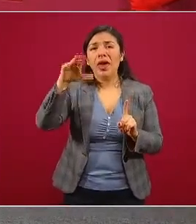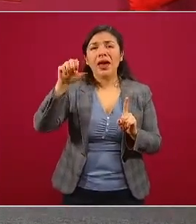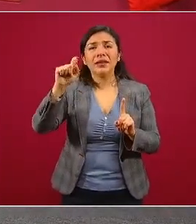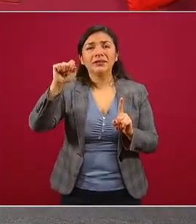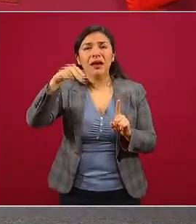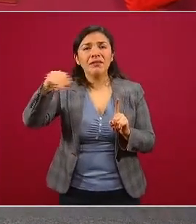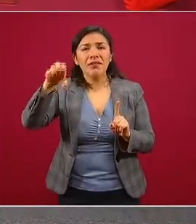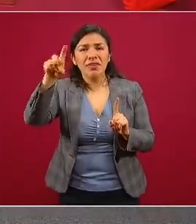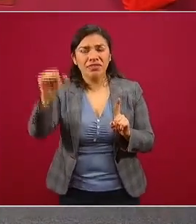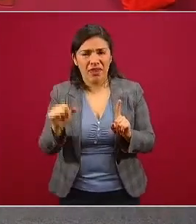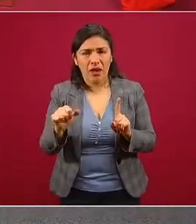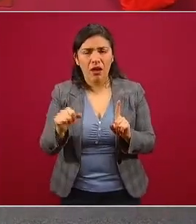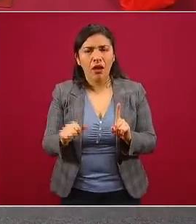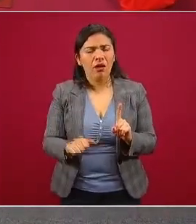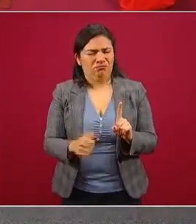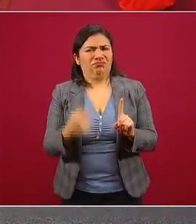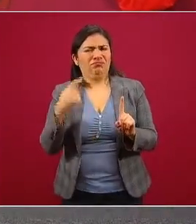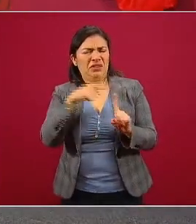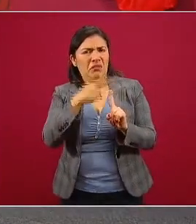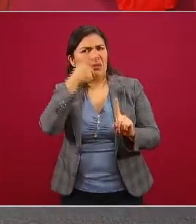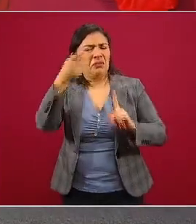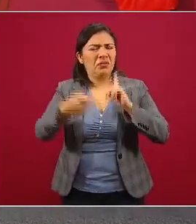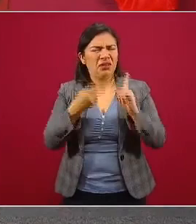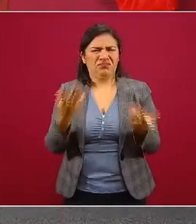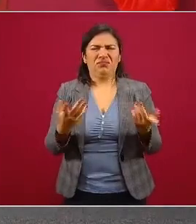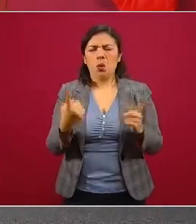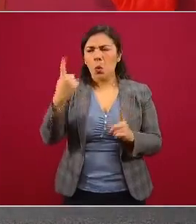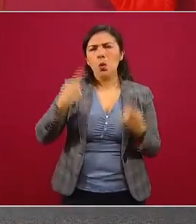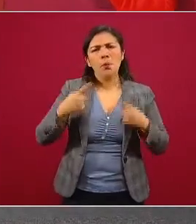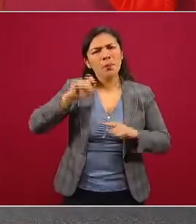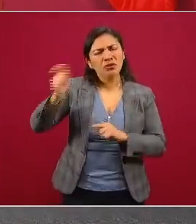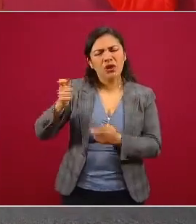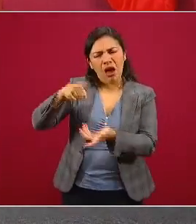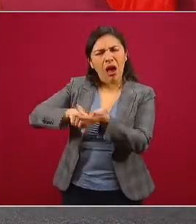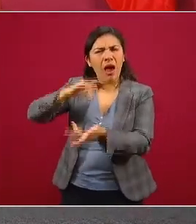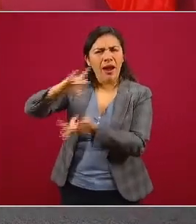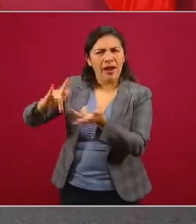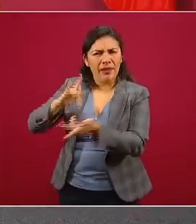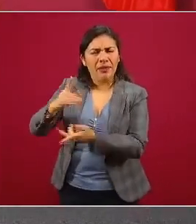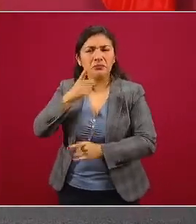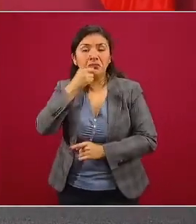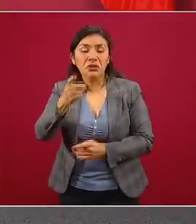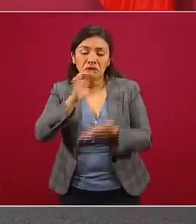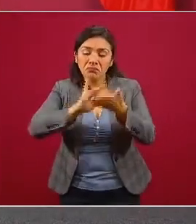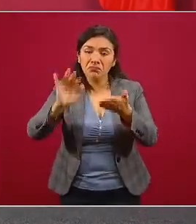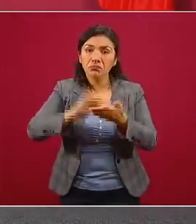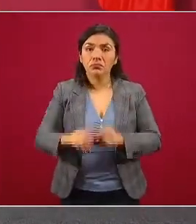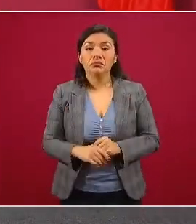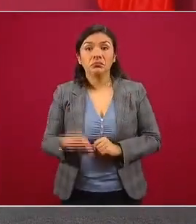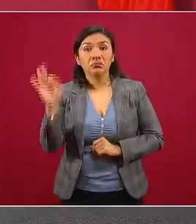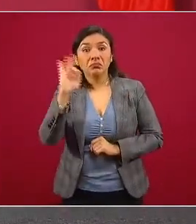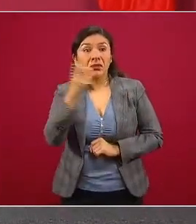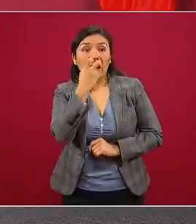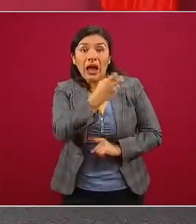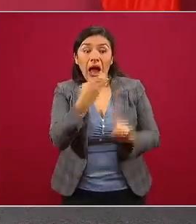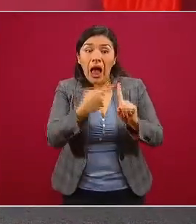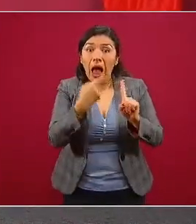redes una persona que escribió: si esto dicen en